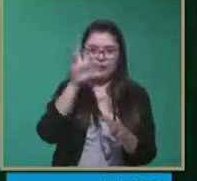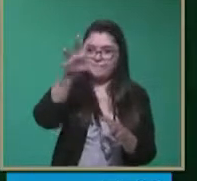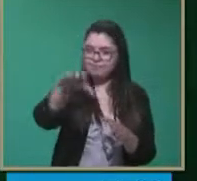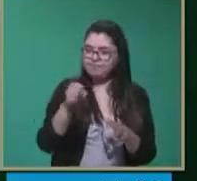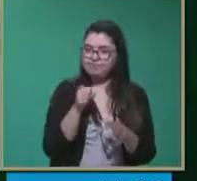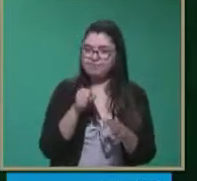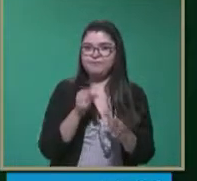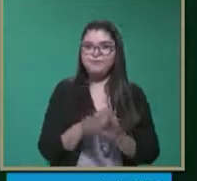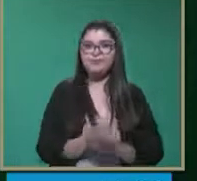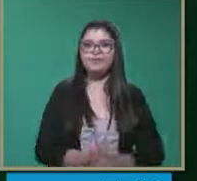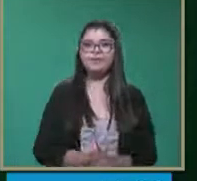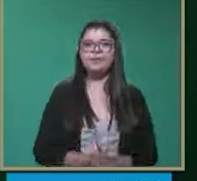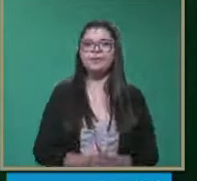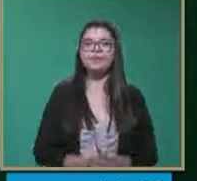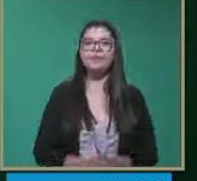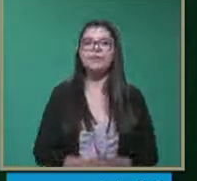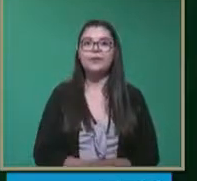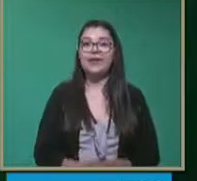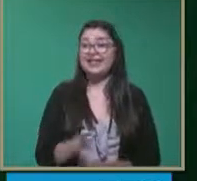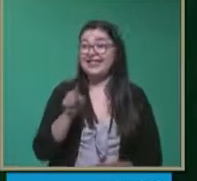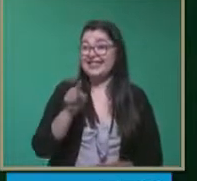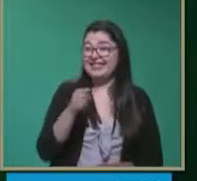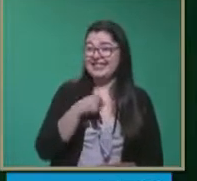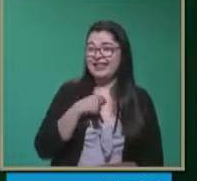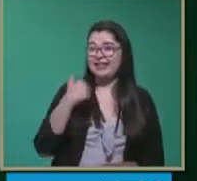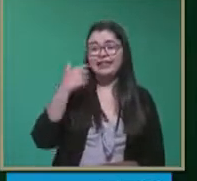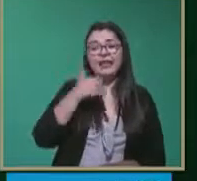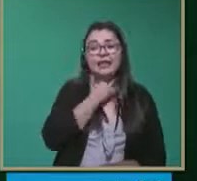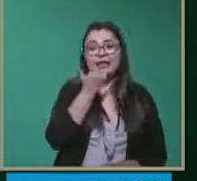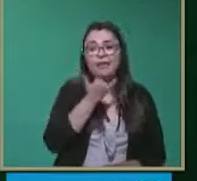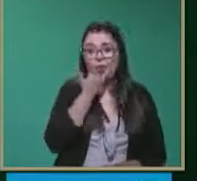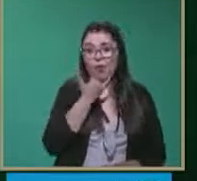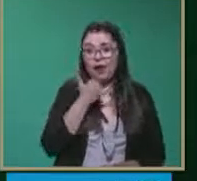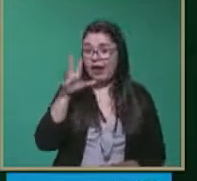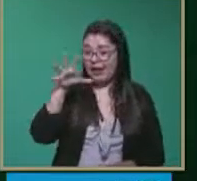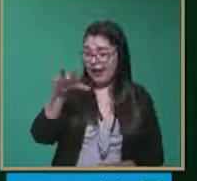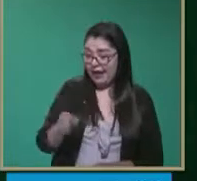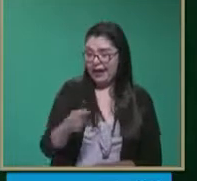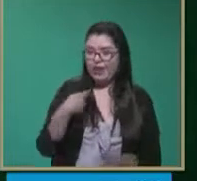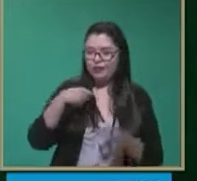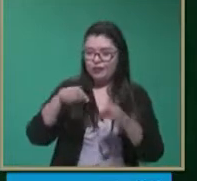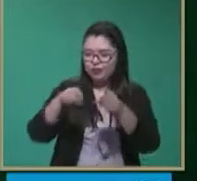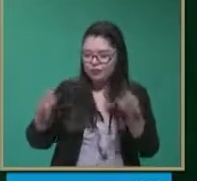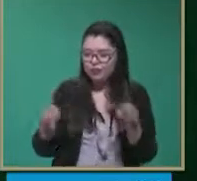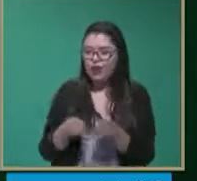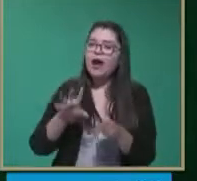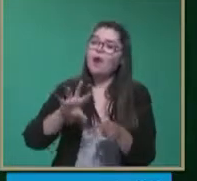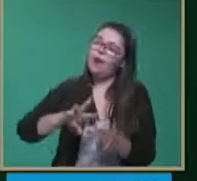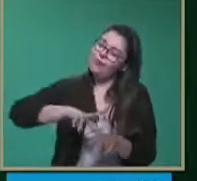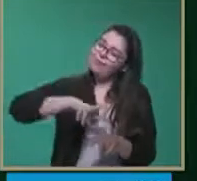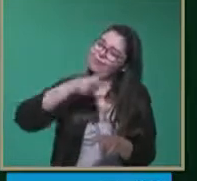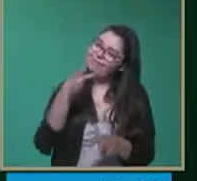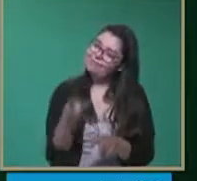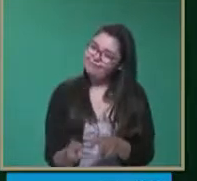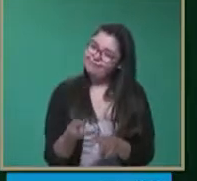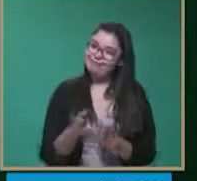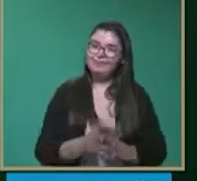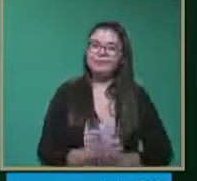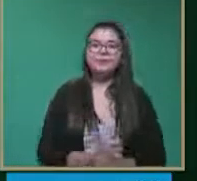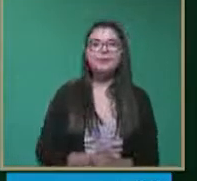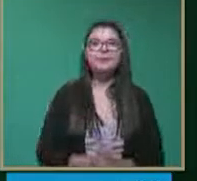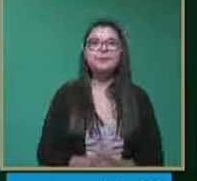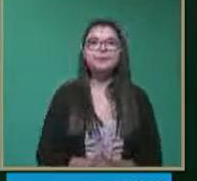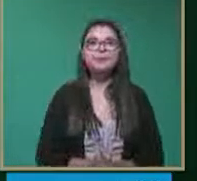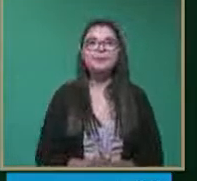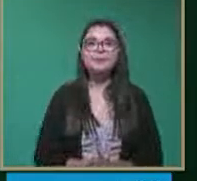vuelve jicotillo y el que era jicotillo se integra a la rueda. Se esconde a otro niño para que haga el papel de